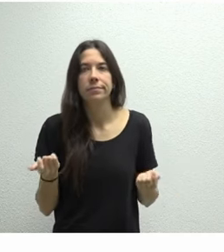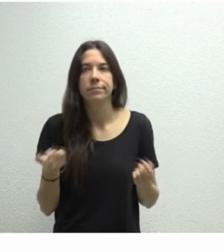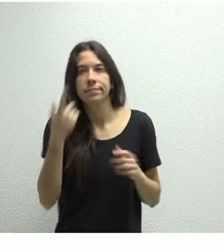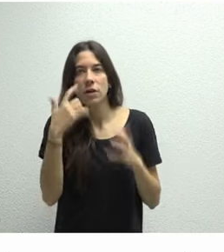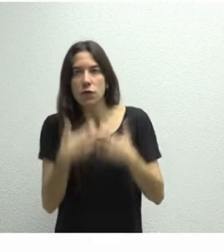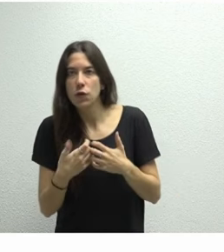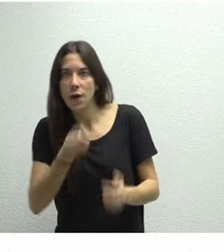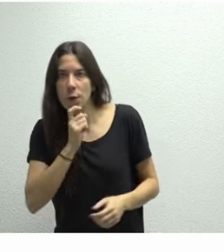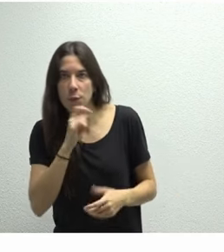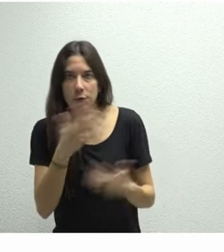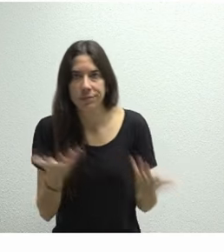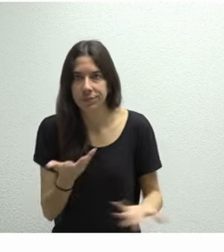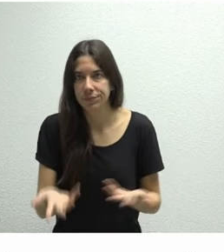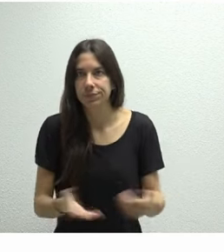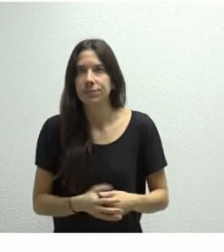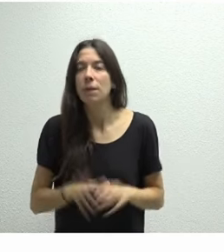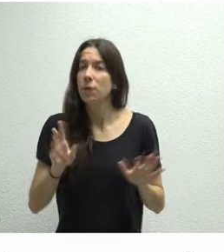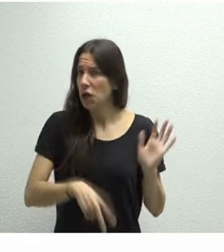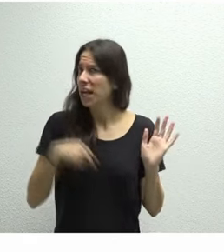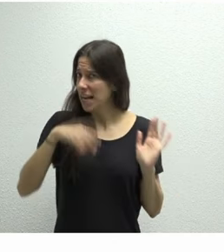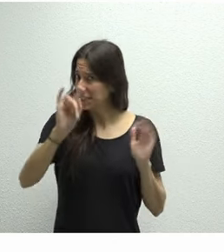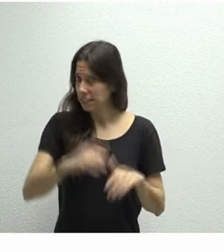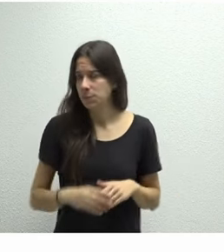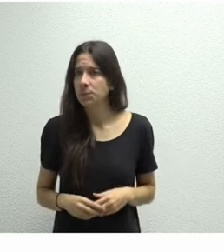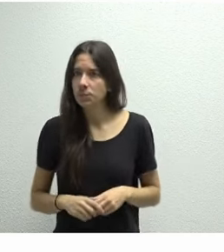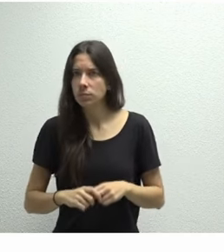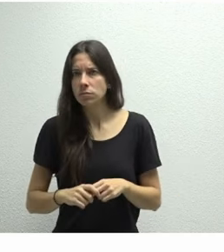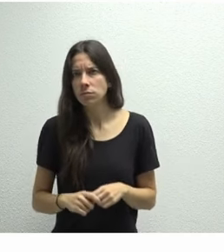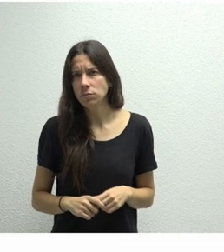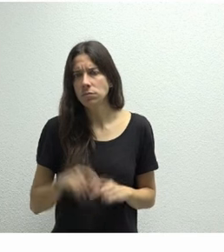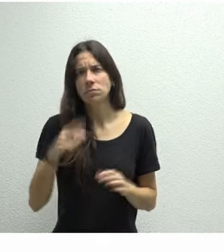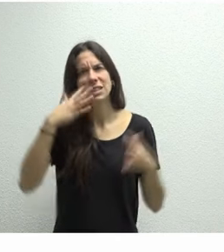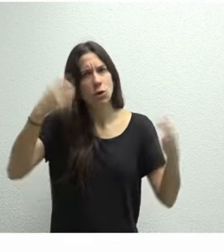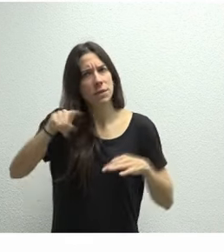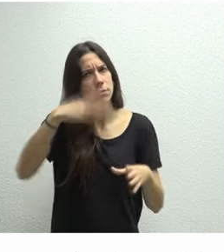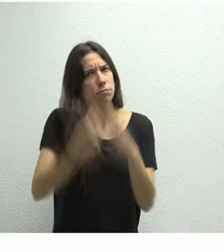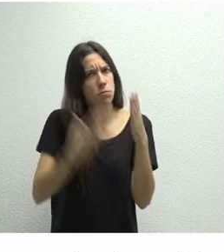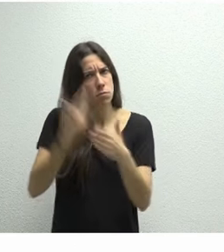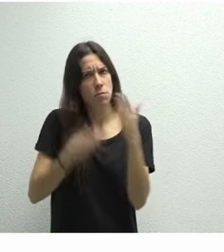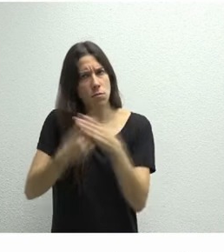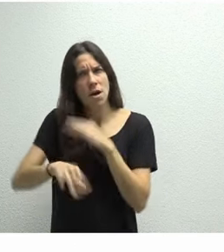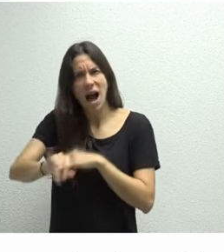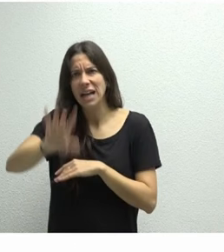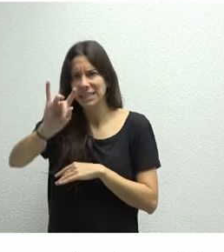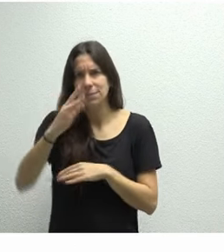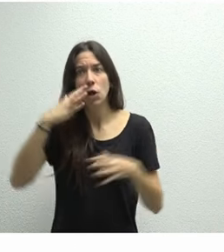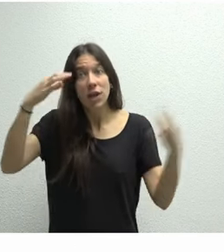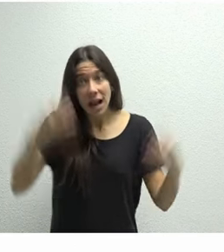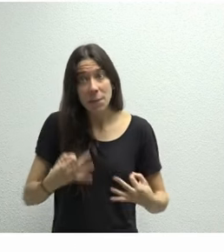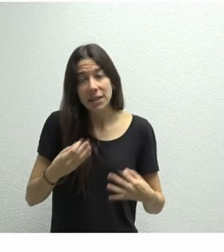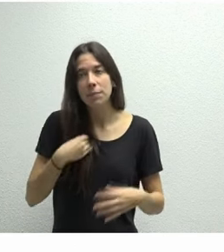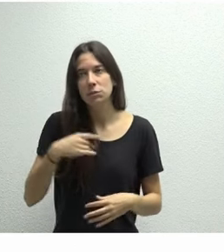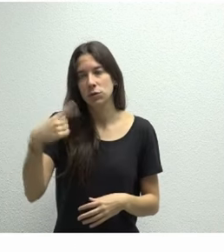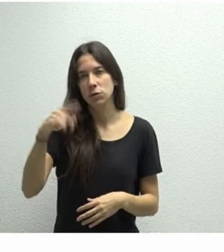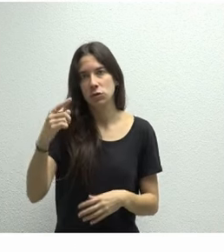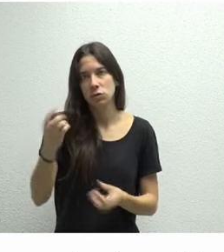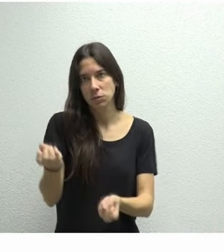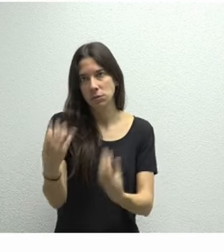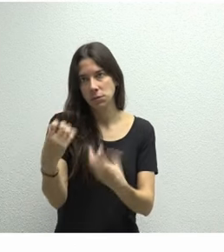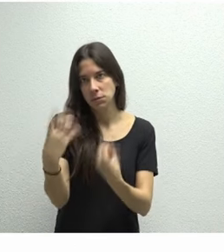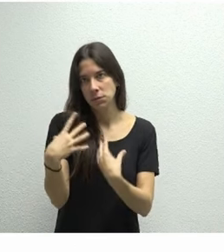funciona No pero en general Sí aquí seguramente hay muchos errores pero realmente es lo que me habéis